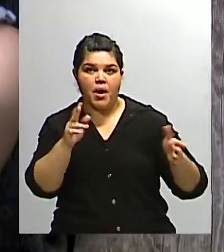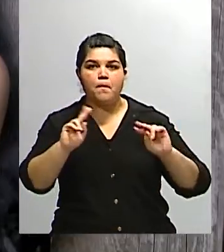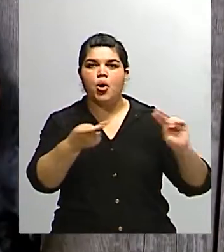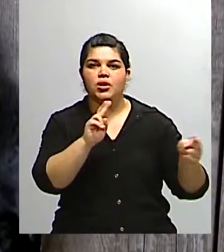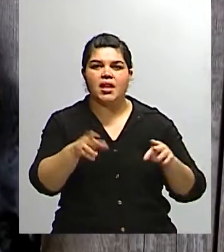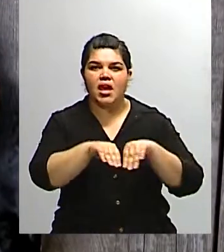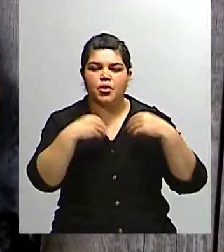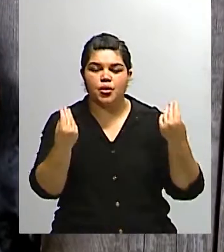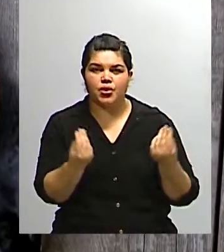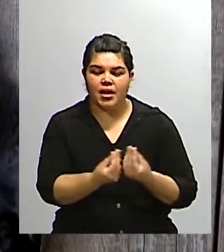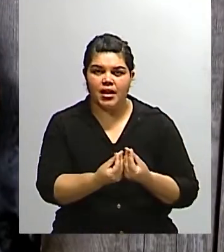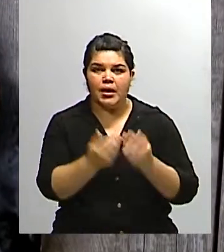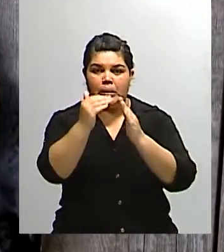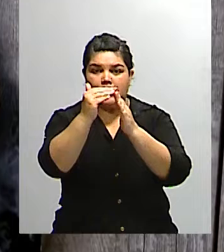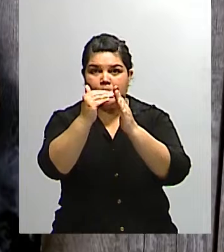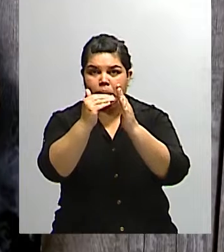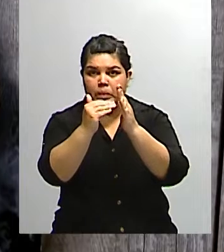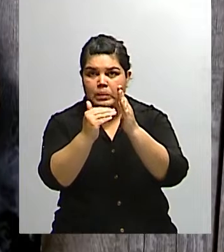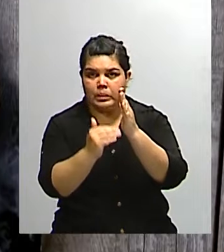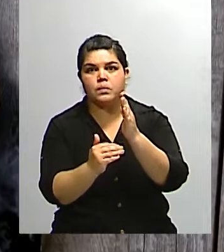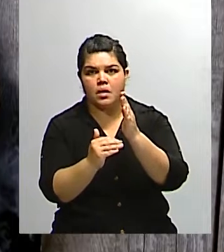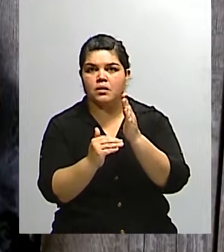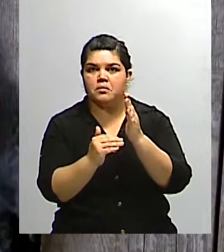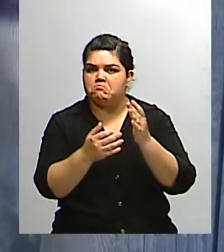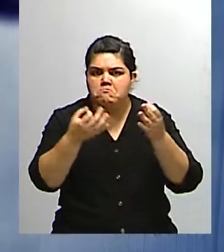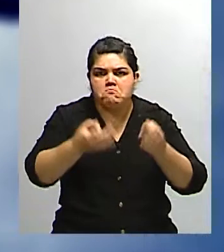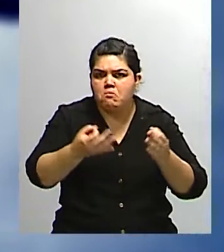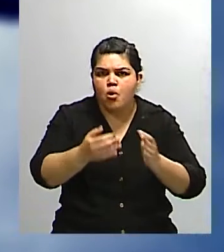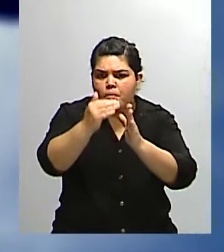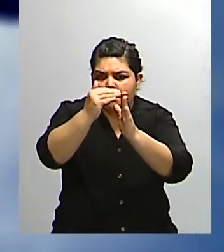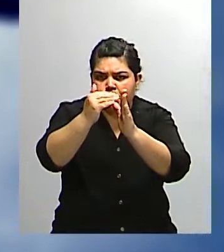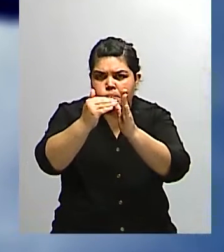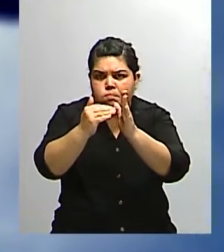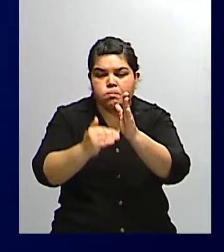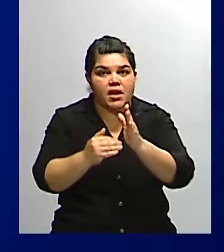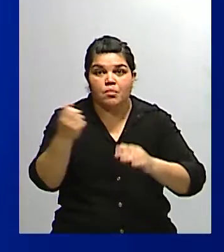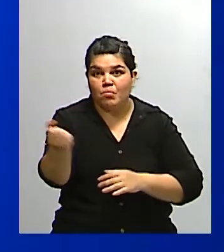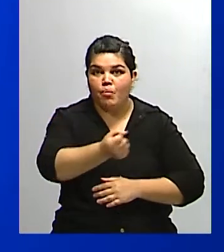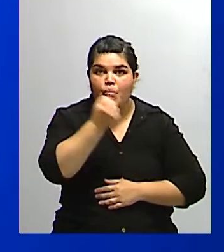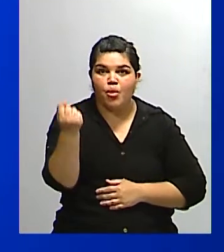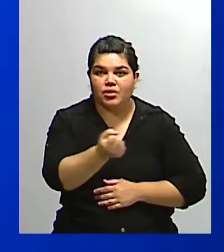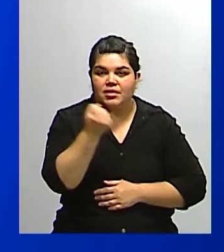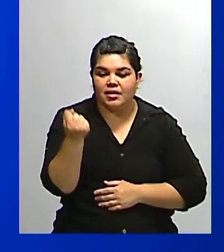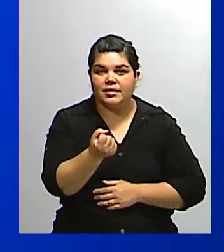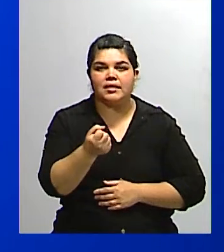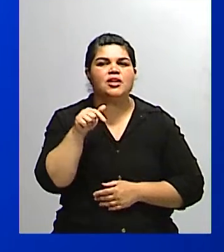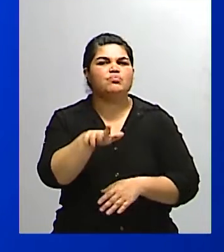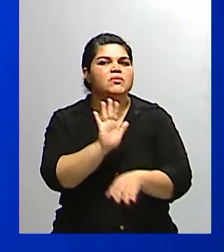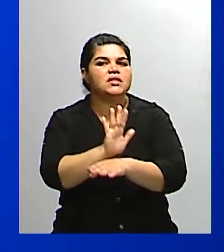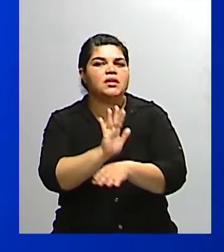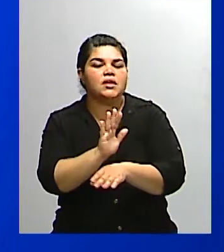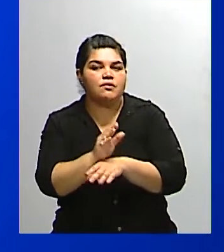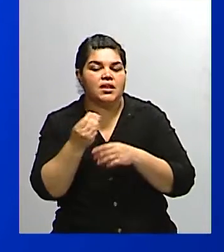mama ha registrado un descenso sostenido, es lo que dicen las cifras, y significativo, evidenciando una tasa que